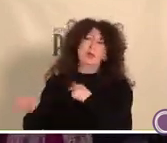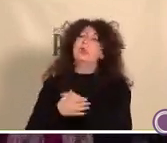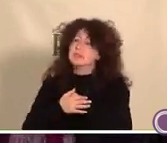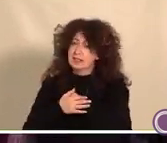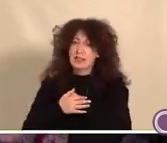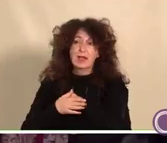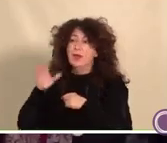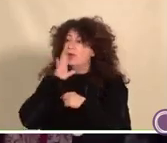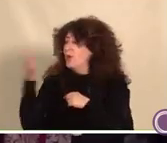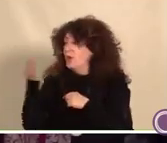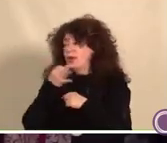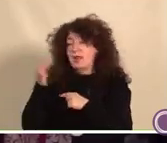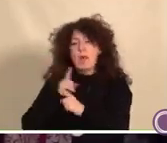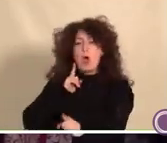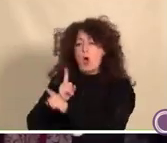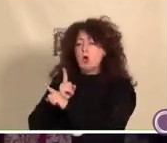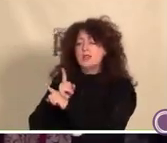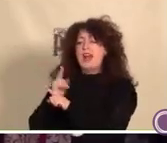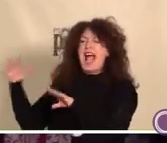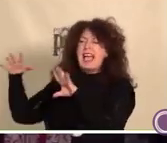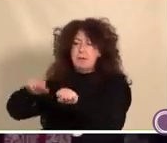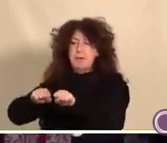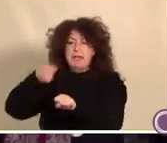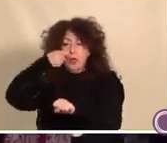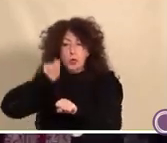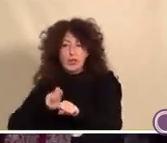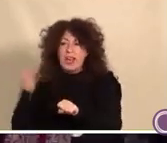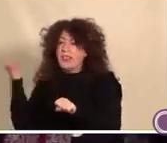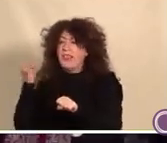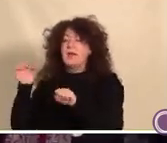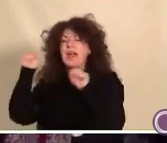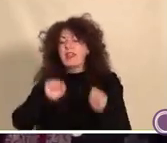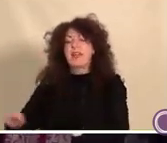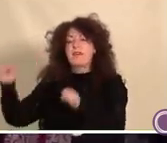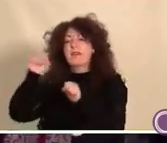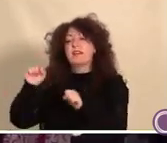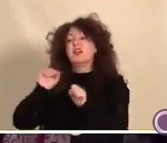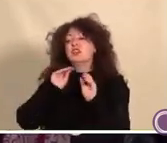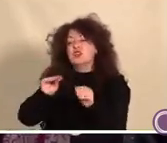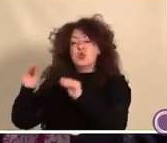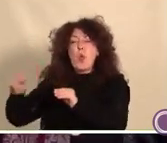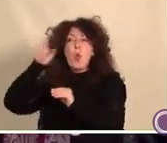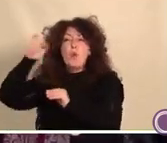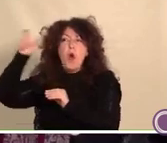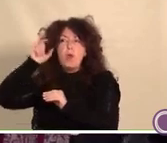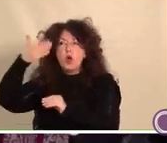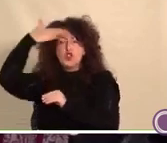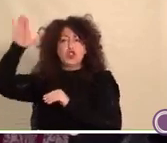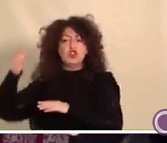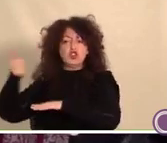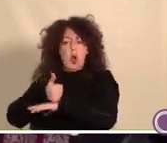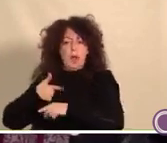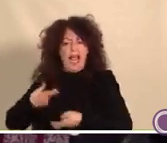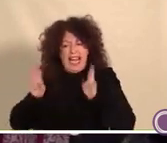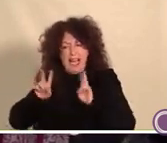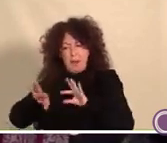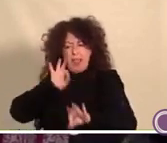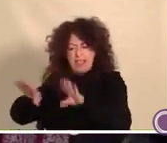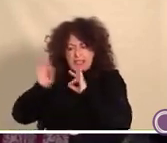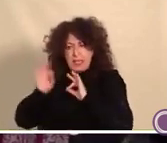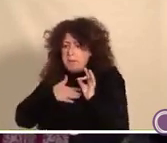hay que oponerse a la invasión de ucrania porque tenemos que defender la soriana de la soberanía de los pueblos y el derecho a la libre determinación de los mismos como mejor solución